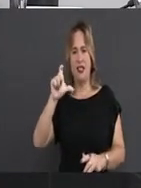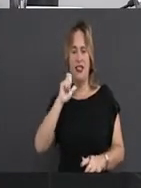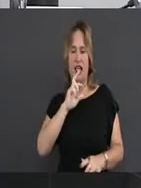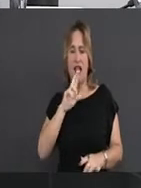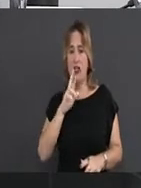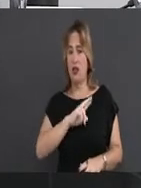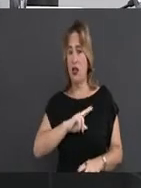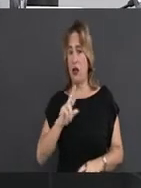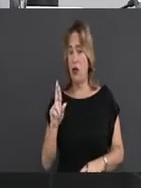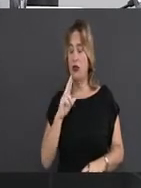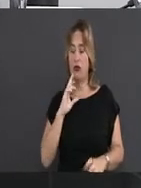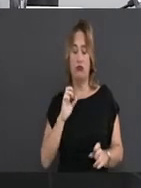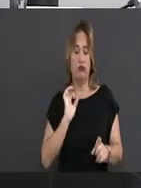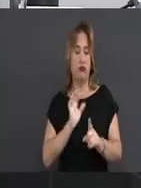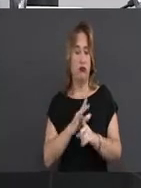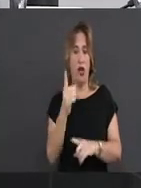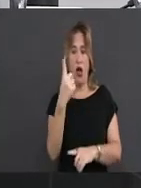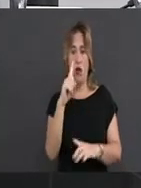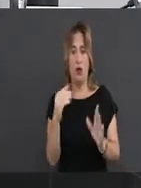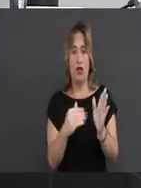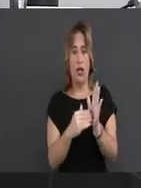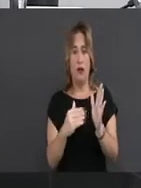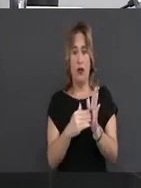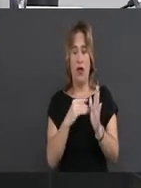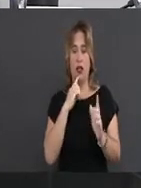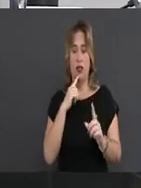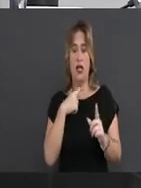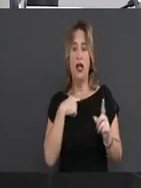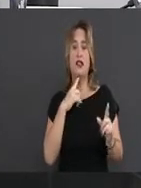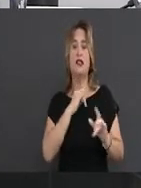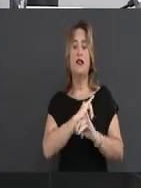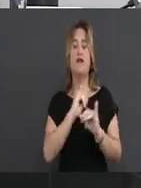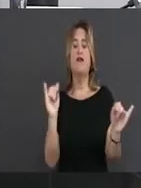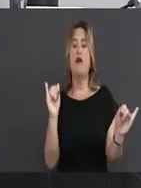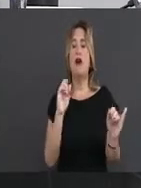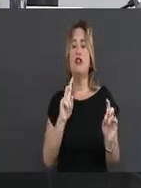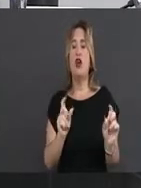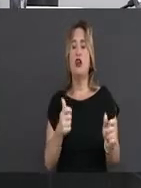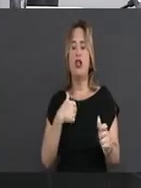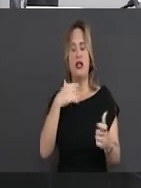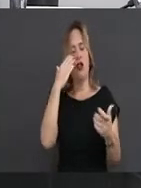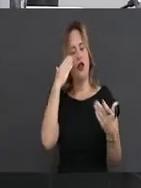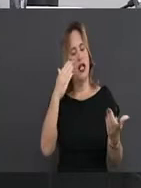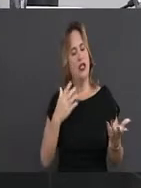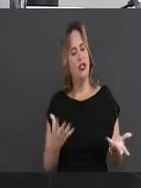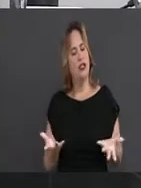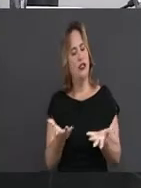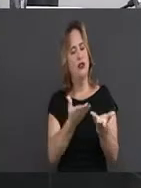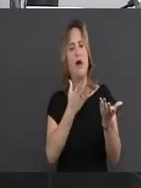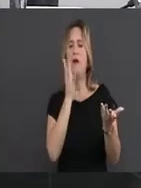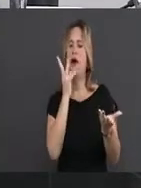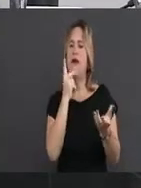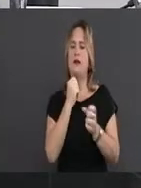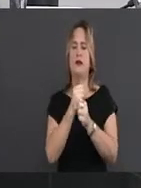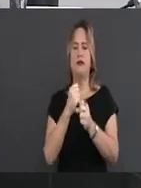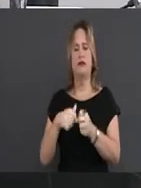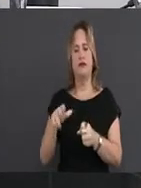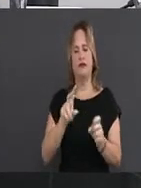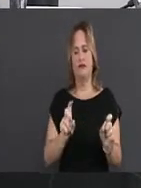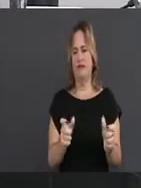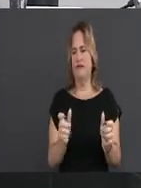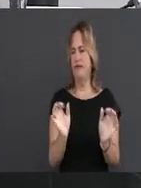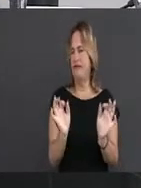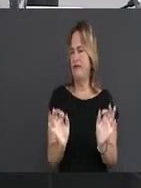Revolución. También a partir de la 1:30 de la tarde por el concierto informativo. Le agradecemos a ese maravilloso colectivo. La radio se